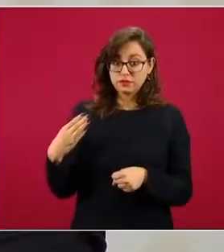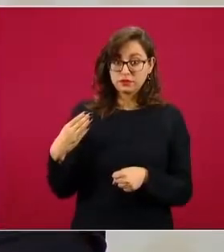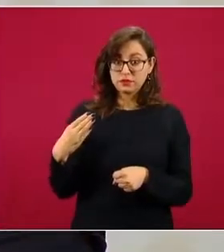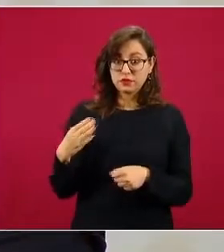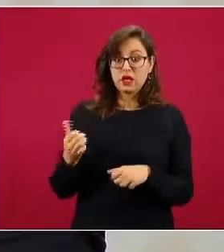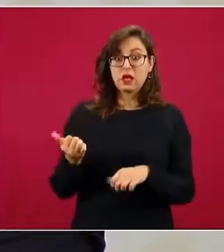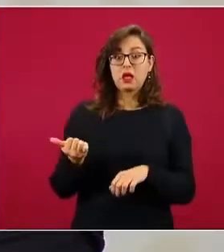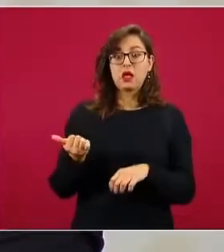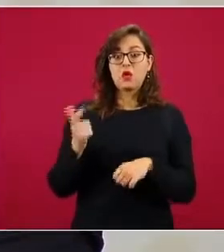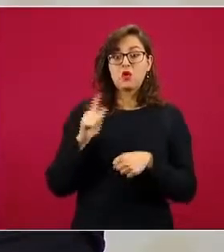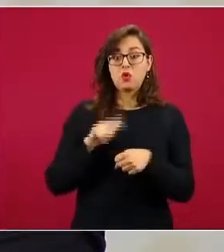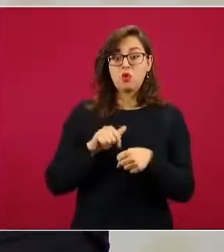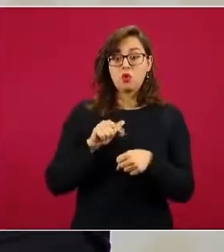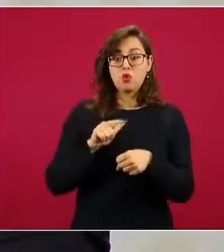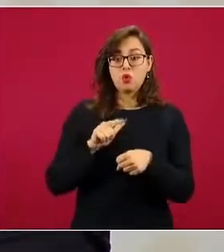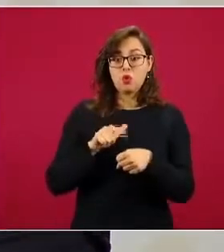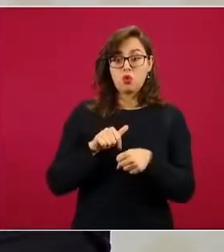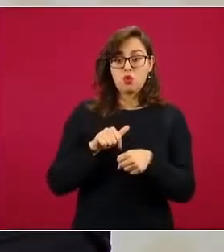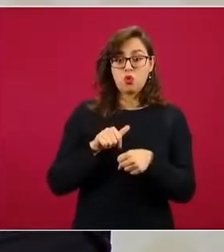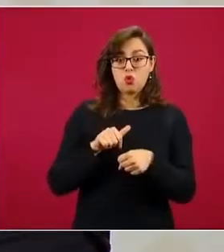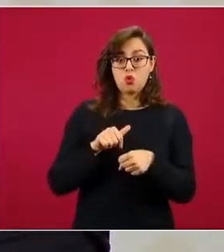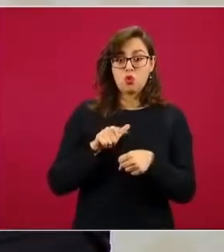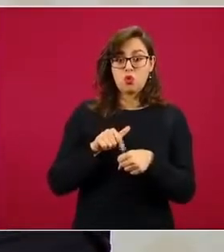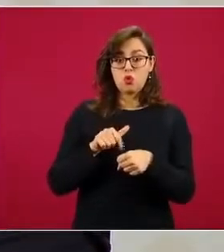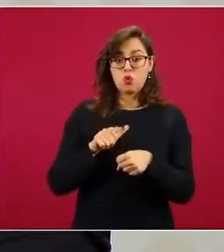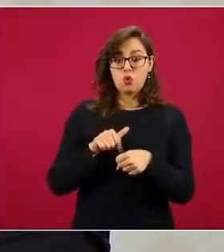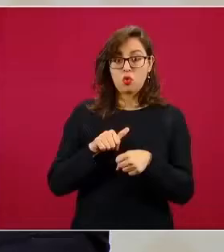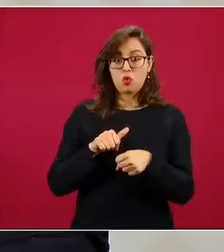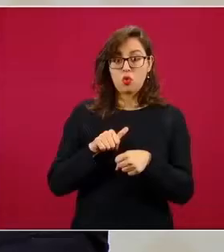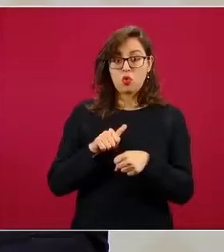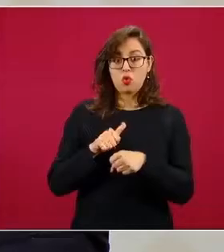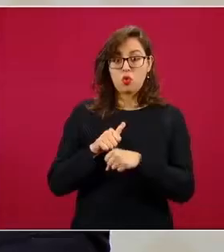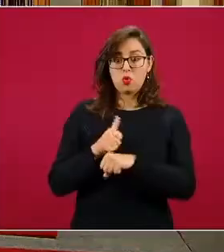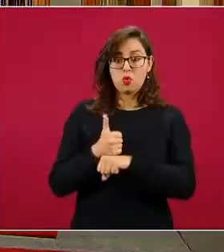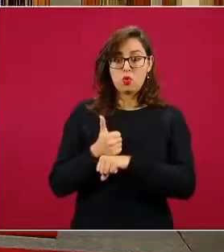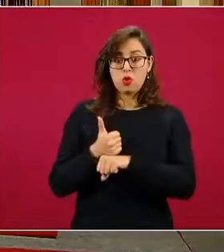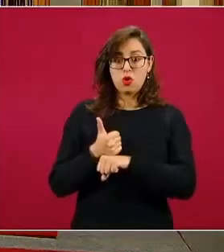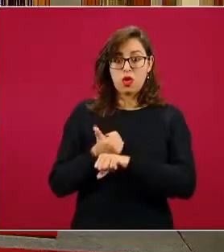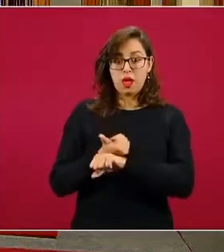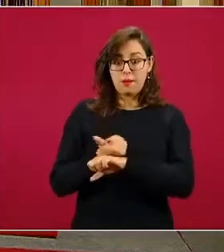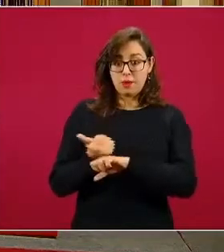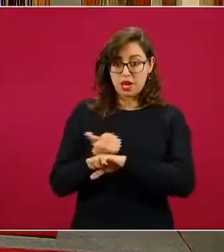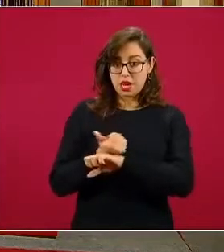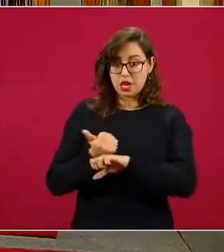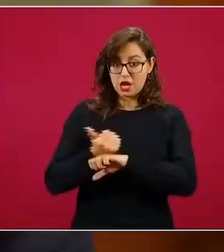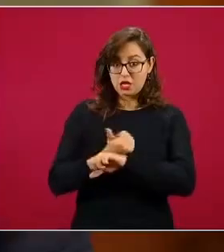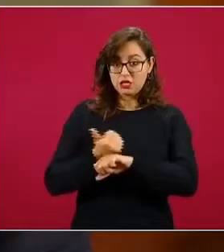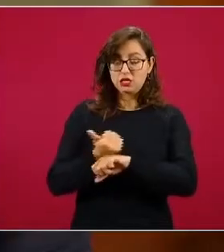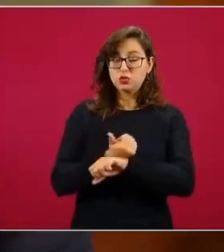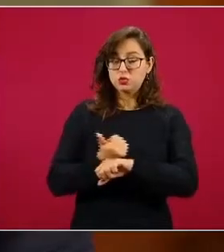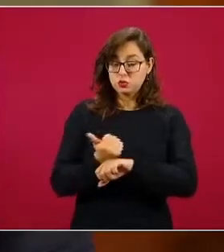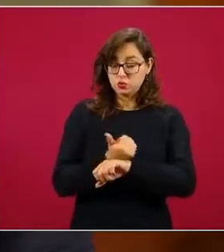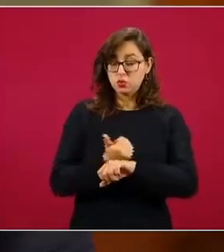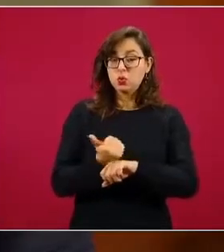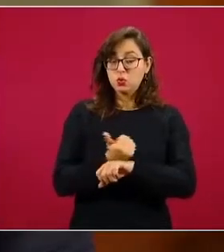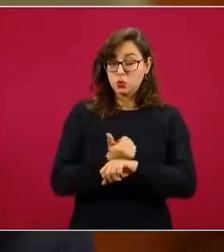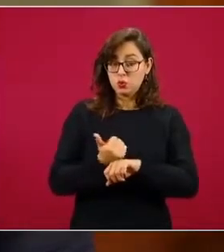en mínimo alto, o sea, nivel moderado, o sea, color amarillo,